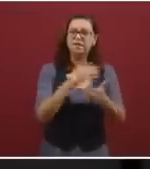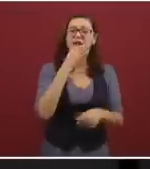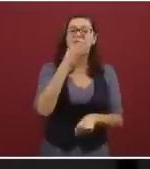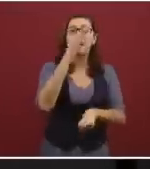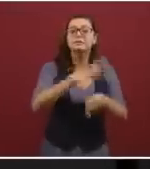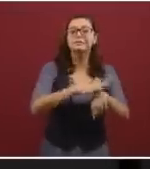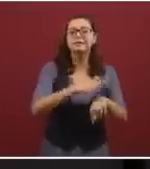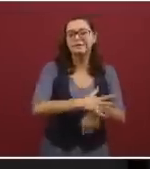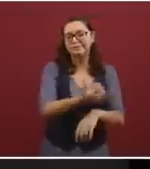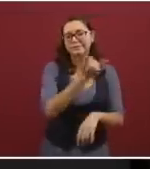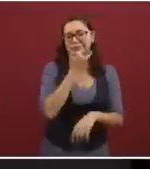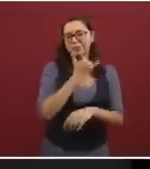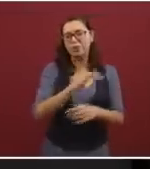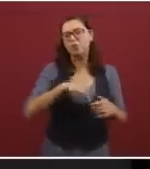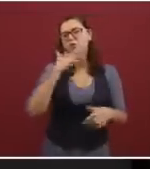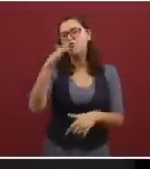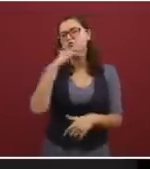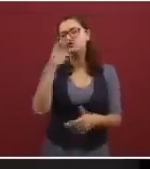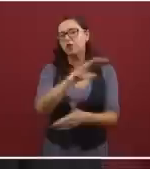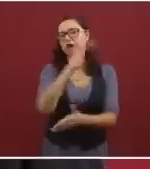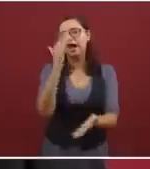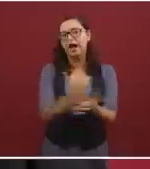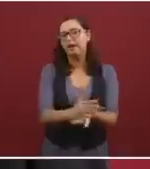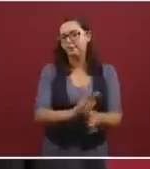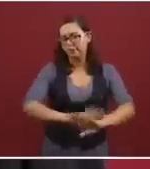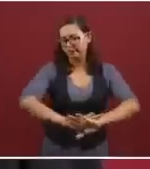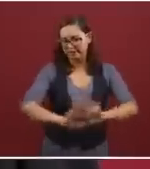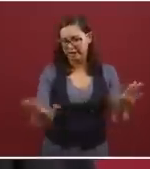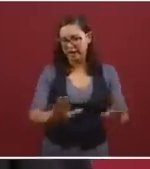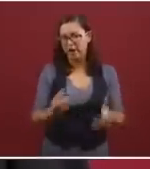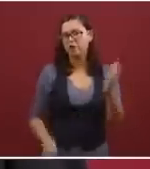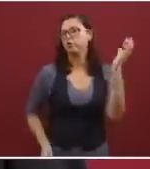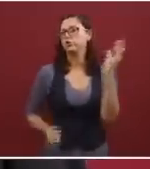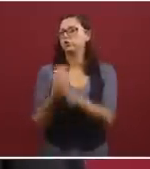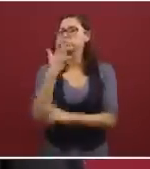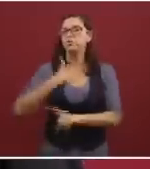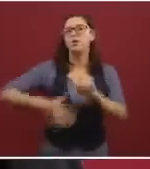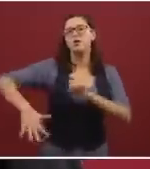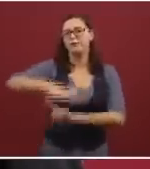para avisarles que ya hay una nueva realidad.